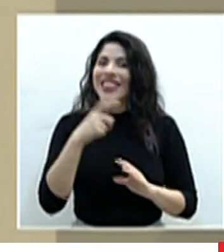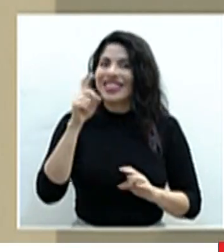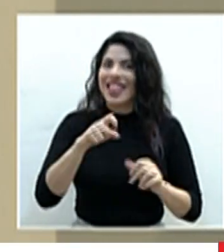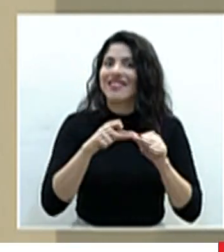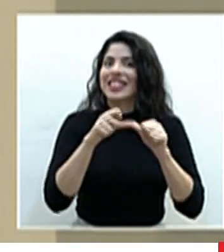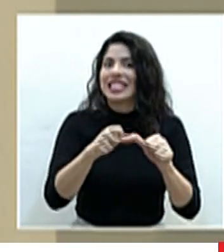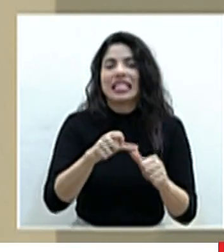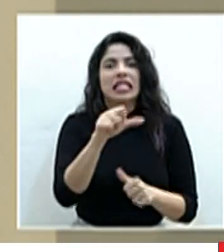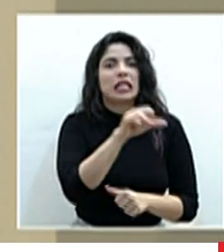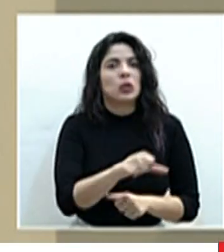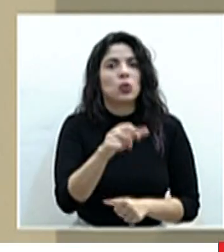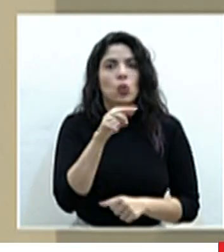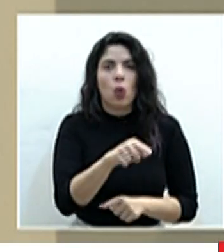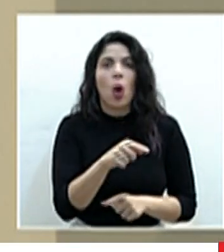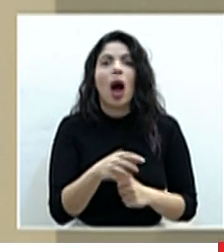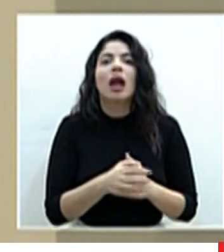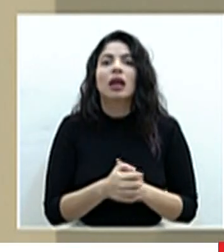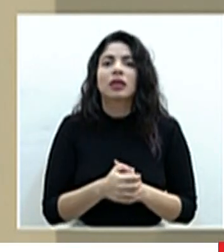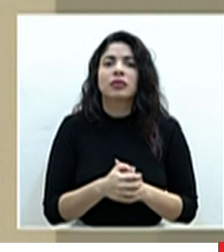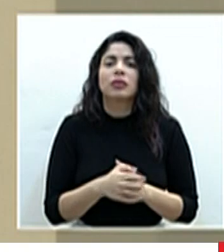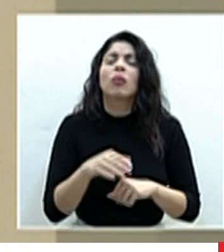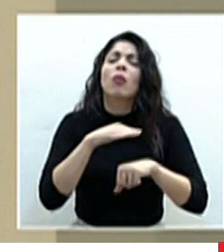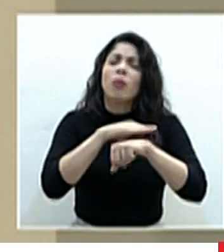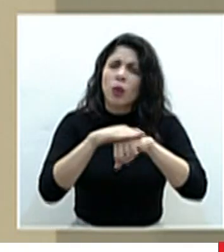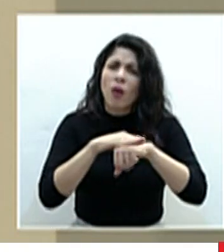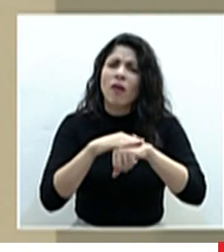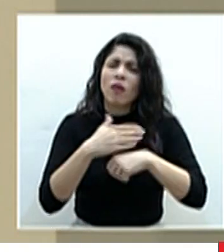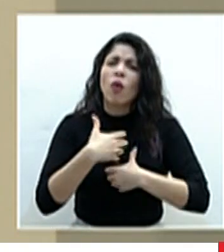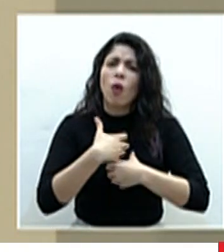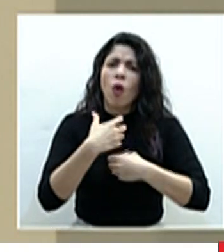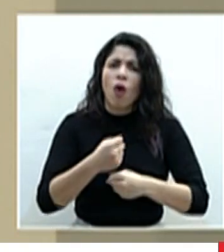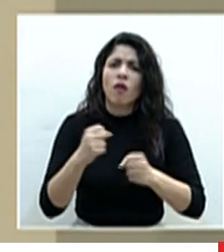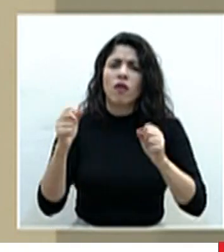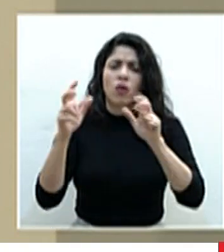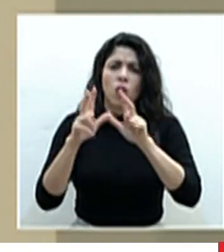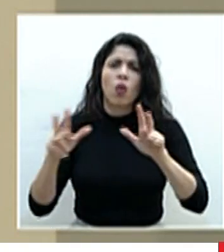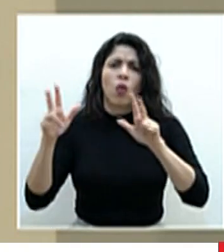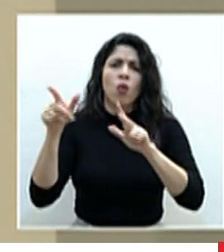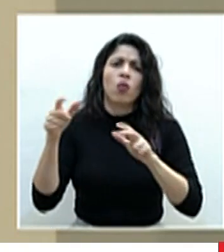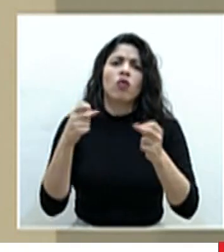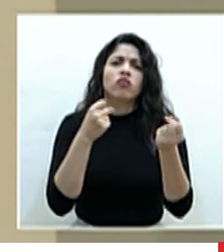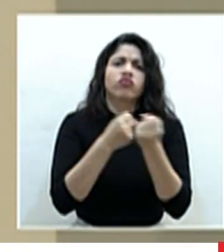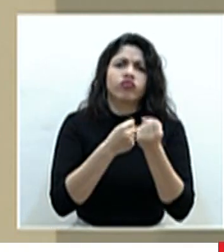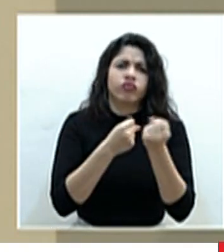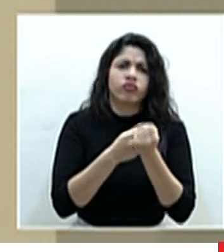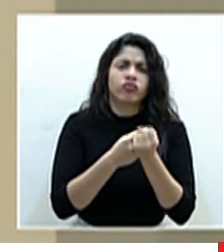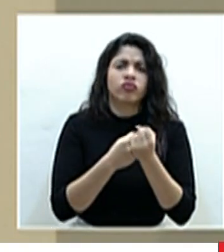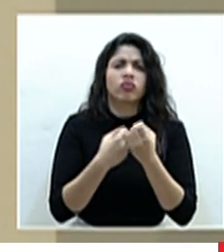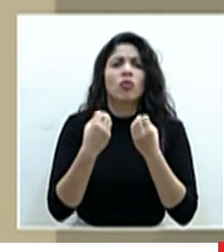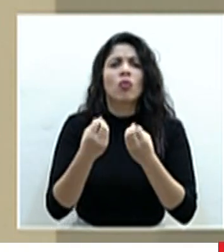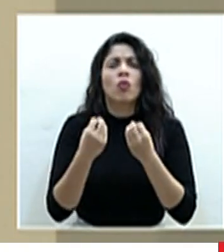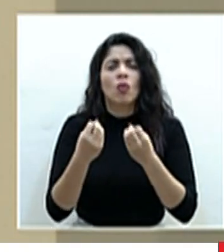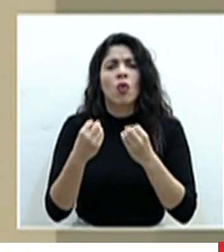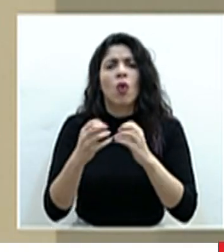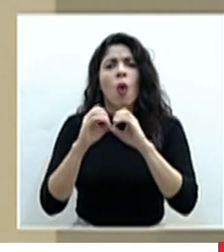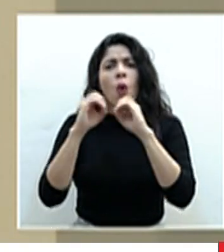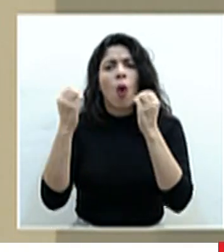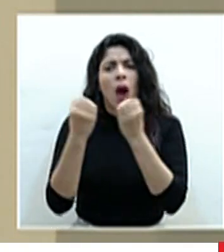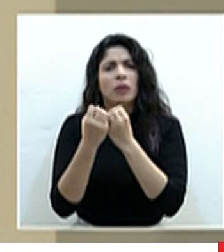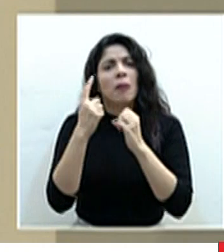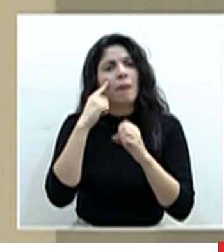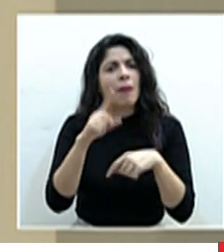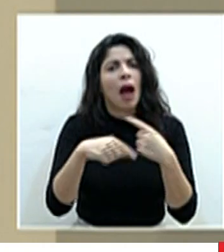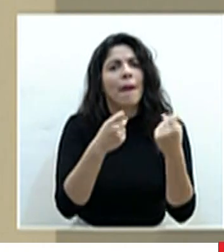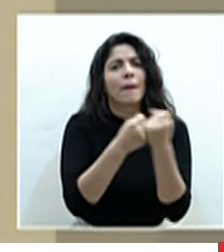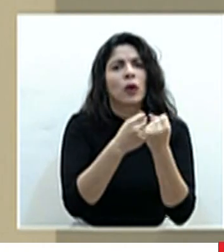esta misma línea. Cuenten, por favor, con Naciones Unidas y su vasta red de agencias y organismos para apoyar a